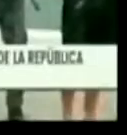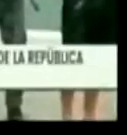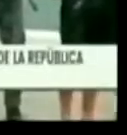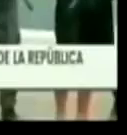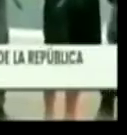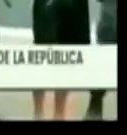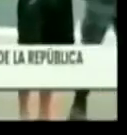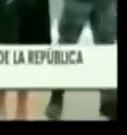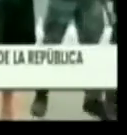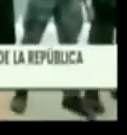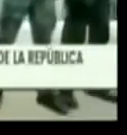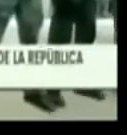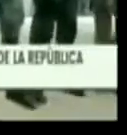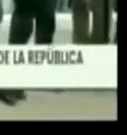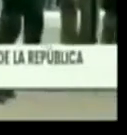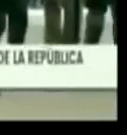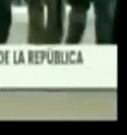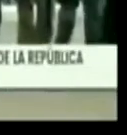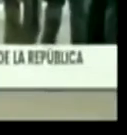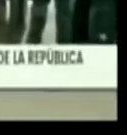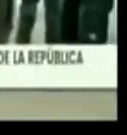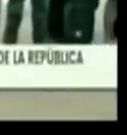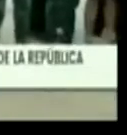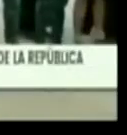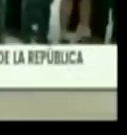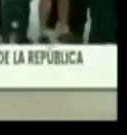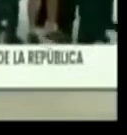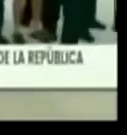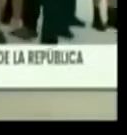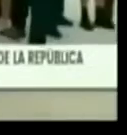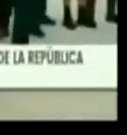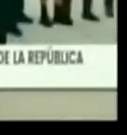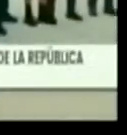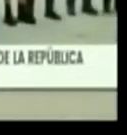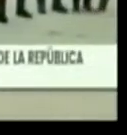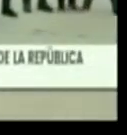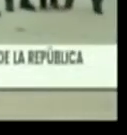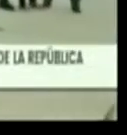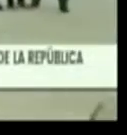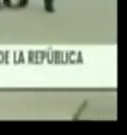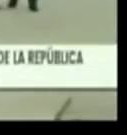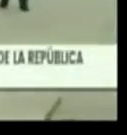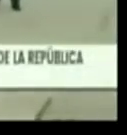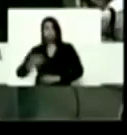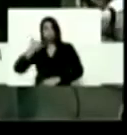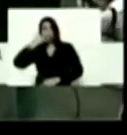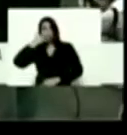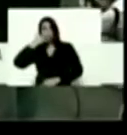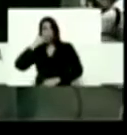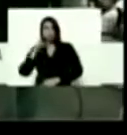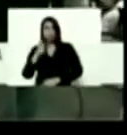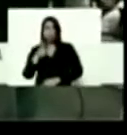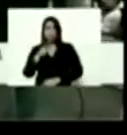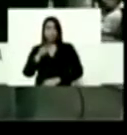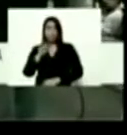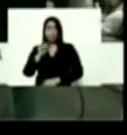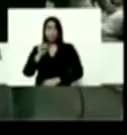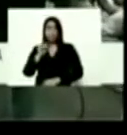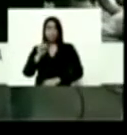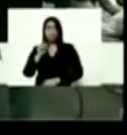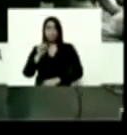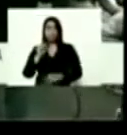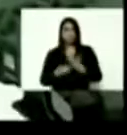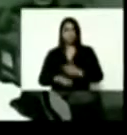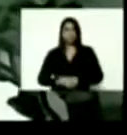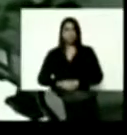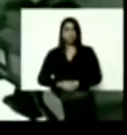de Caracas. 8 personas murieron durante la incursión y más de una decena han sido detenidas. El presidente de